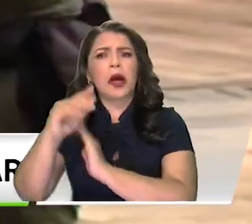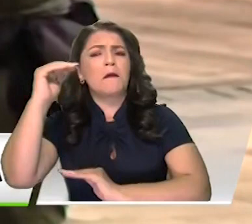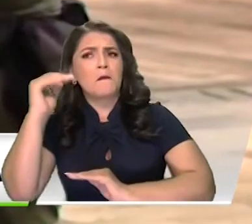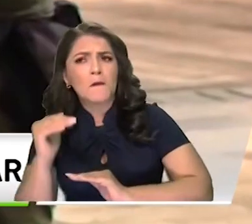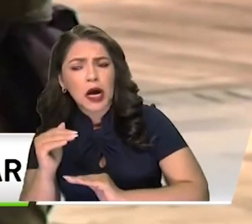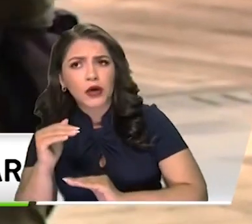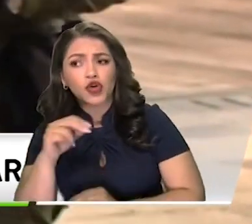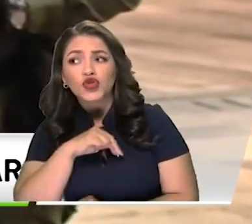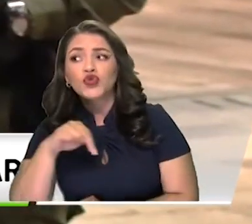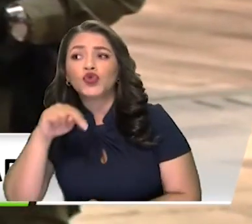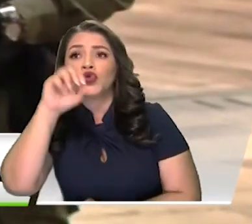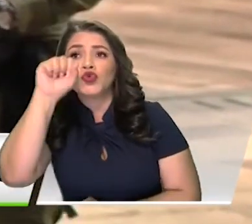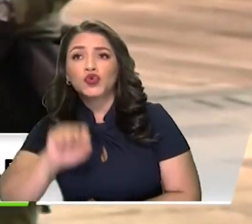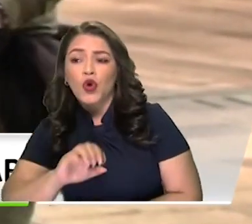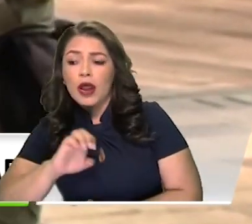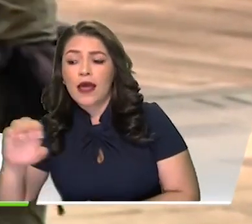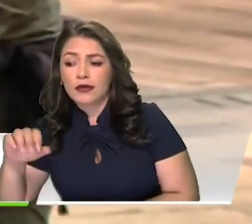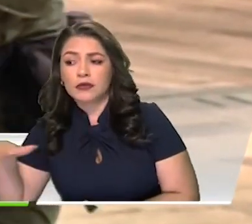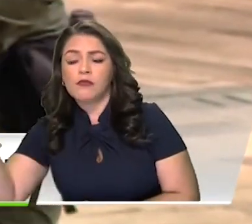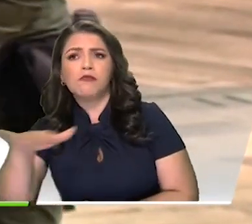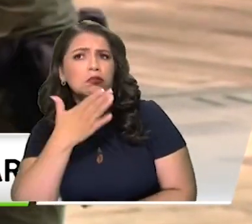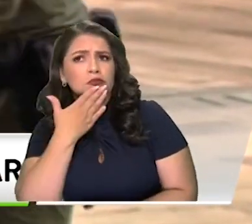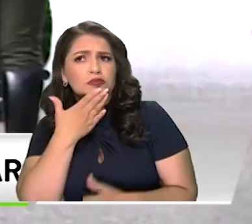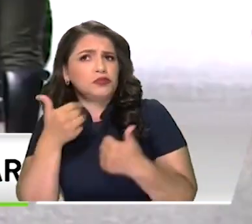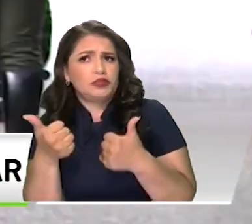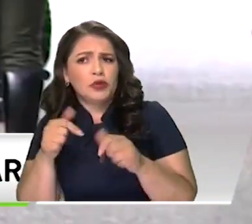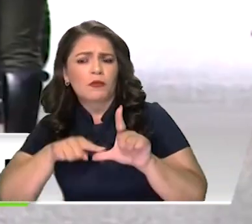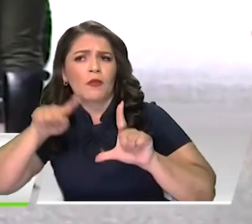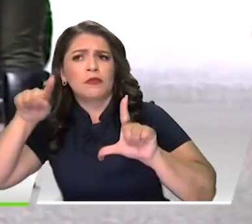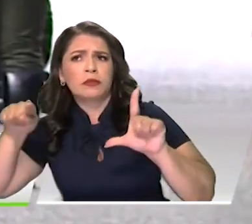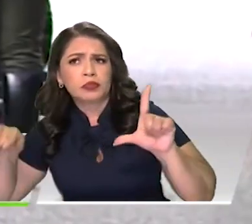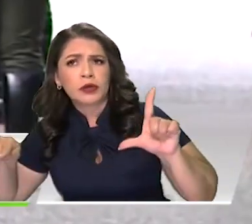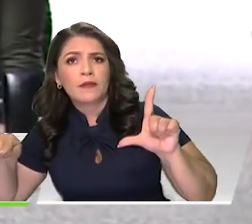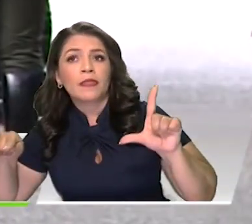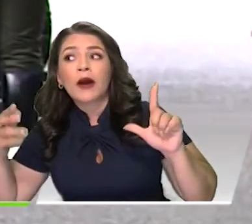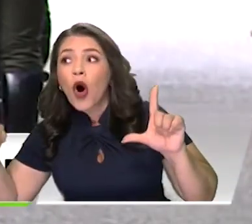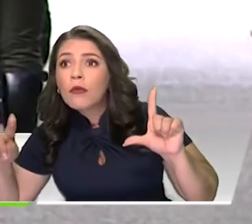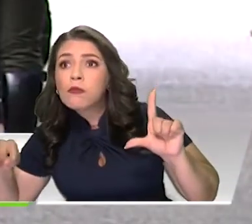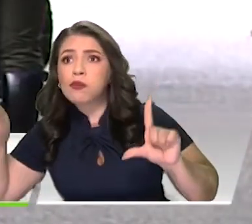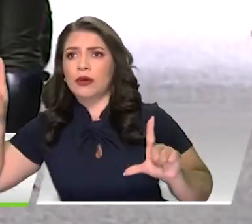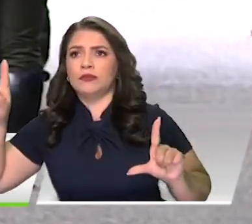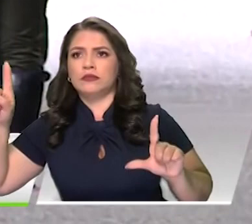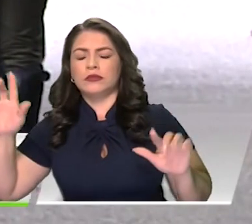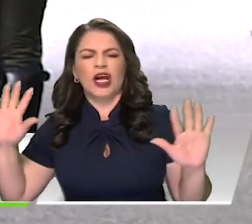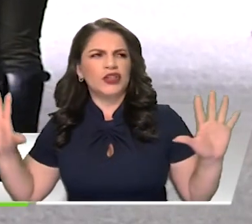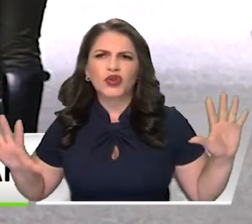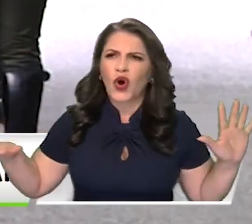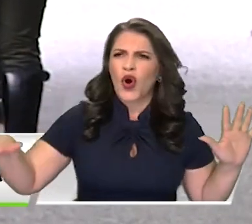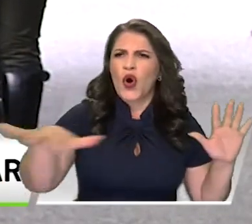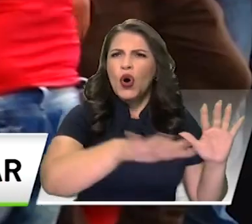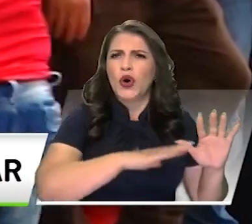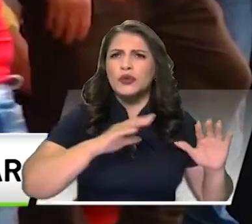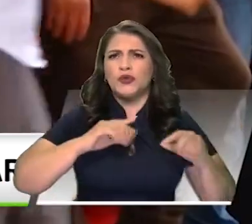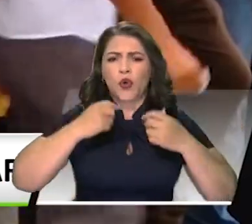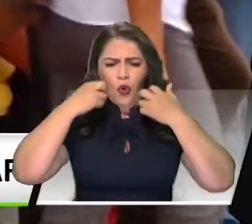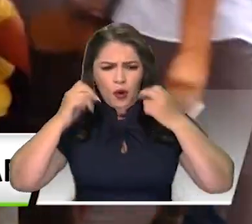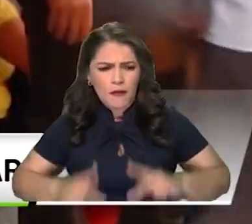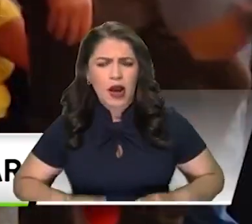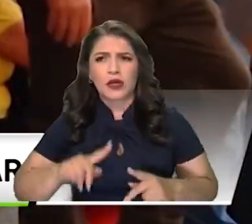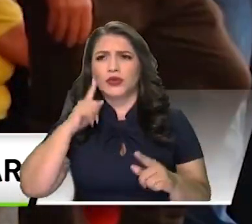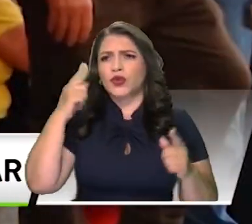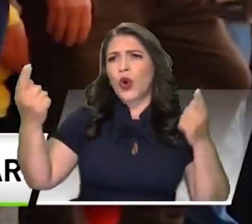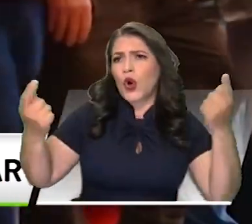superior al 30%. todas las capacidades de recursos humanos de medios logísticos